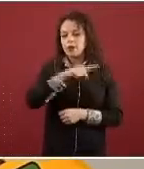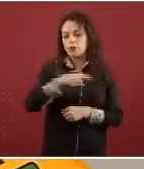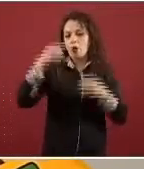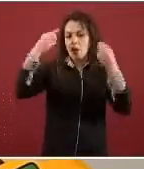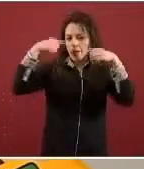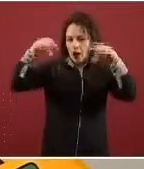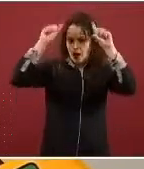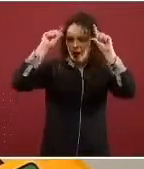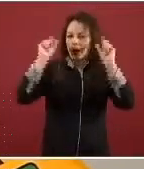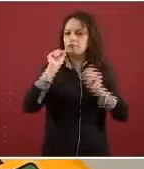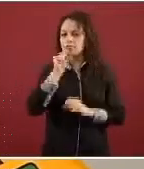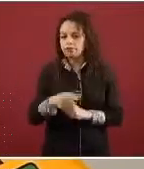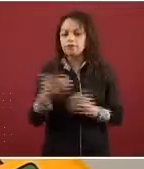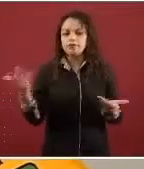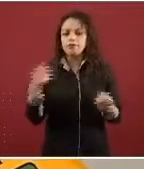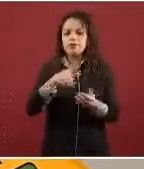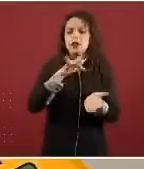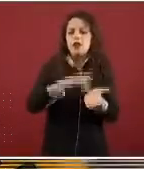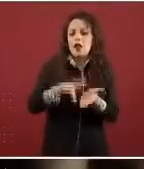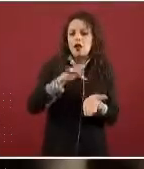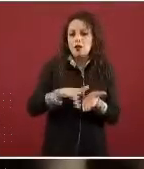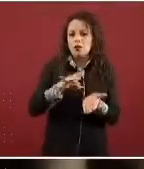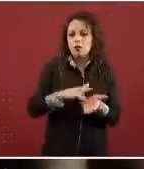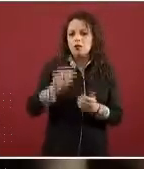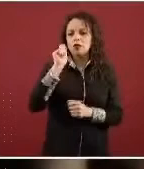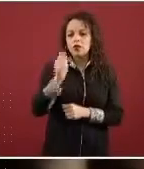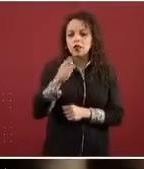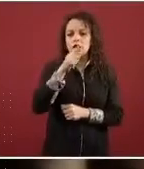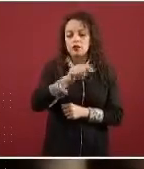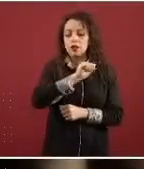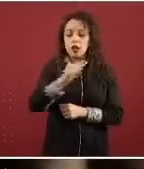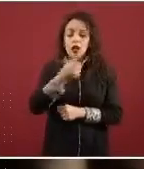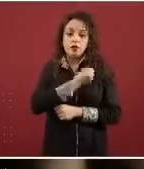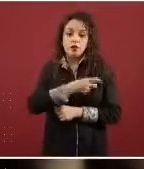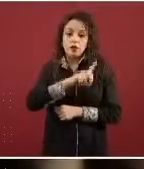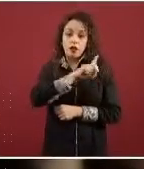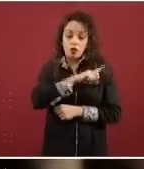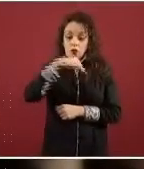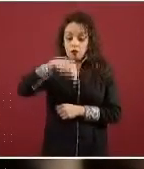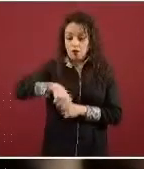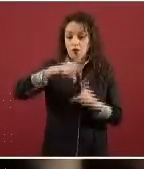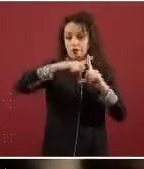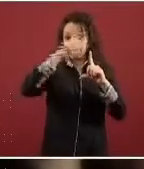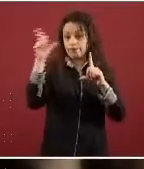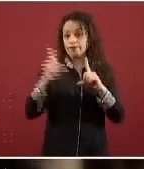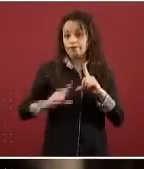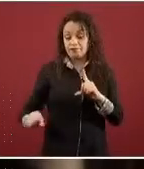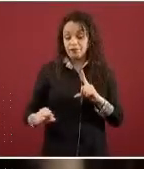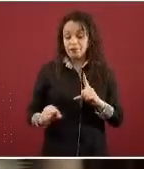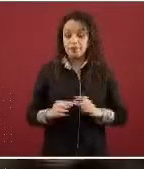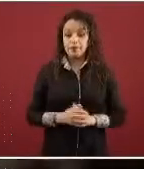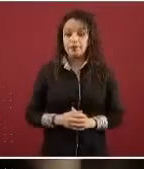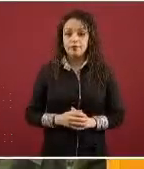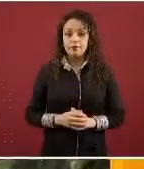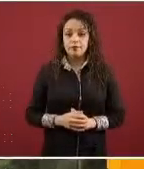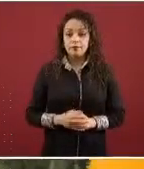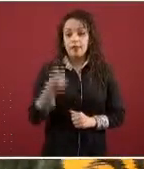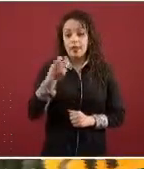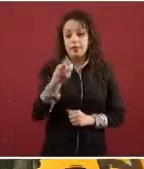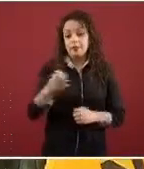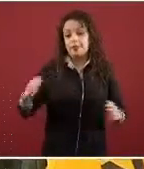pues, apoyar a la estructura de salud del Estado mexicano en esta